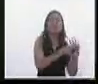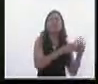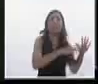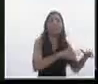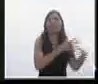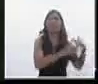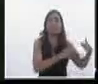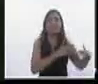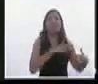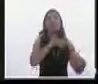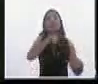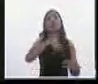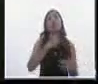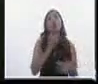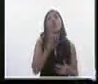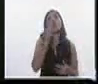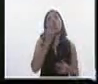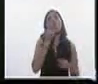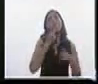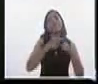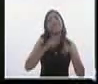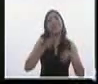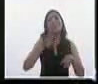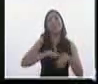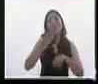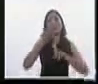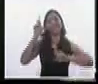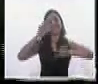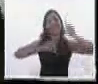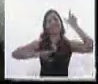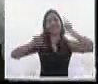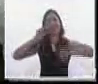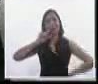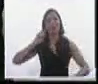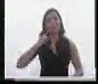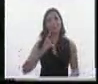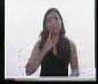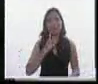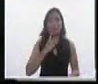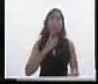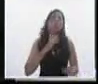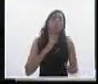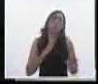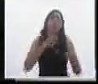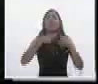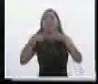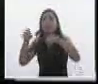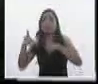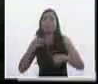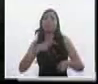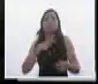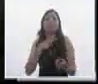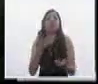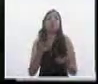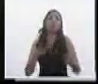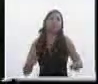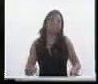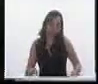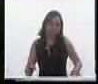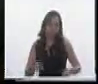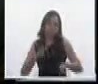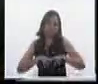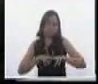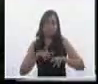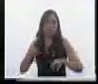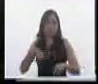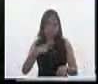usuarios de un idioma diferente que es la lengua de señas mexicana a diferencia quizás de una persona en silla de ruedas esa persona no